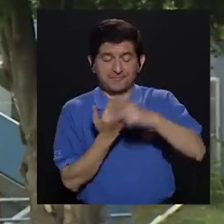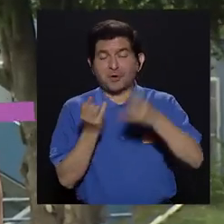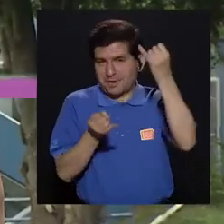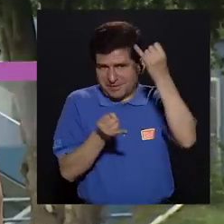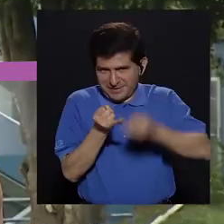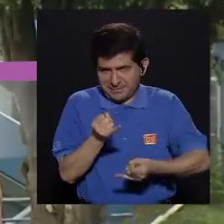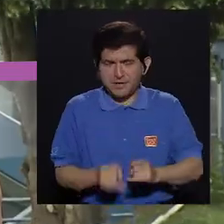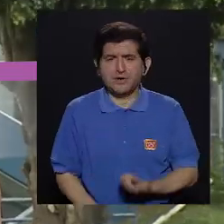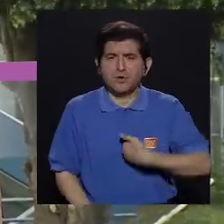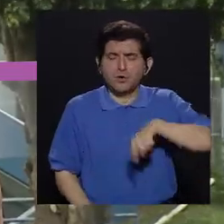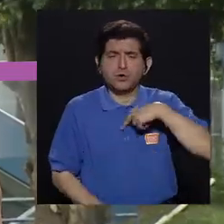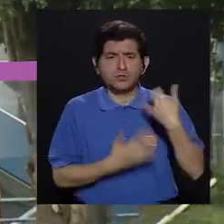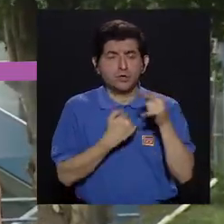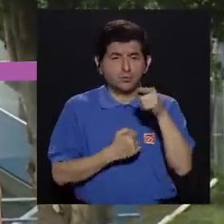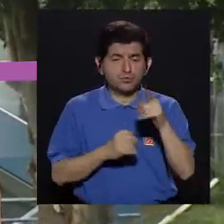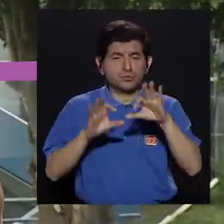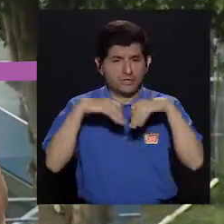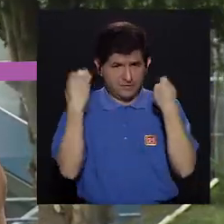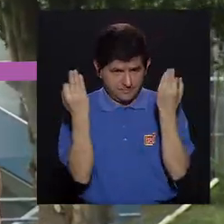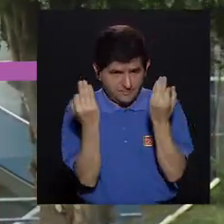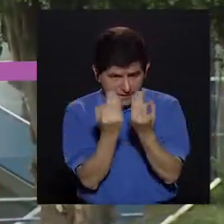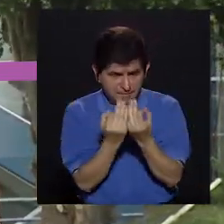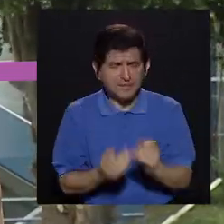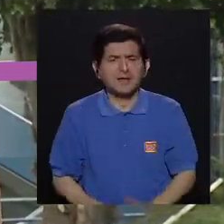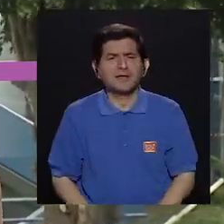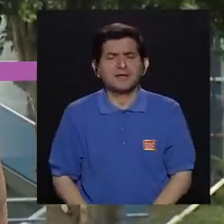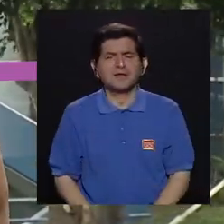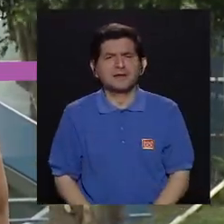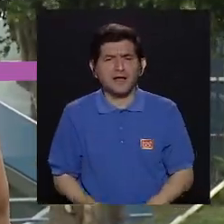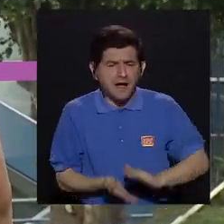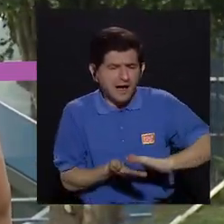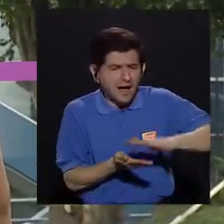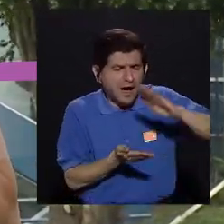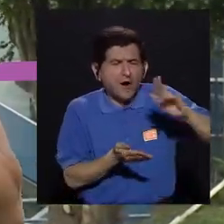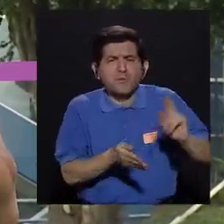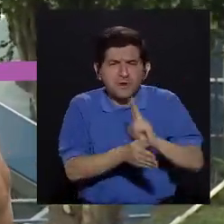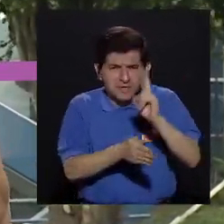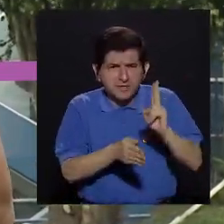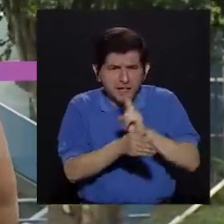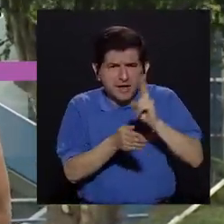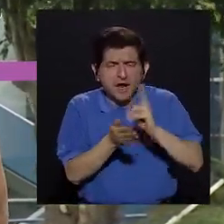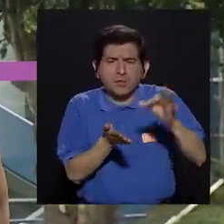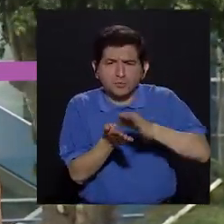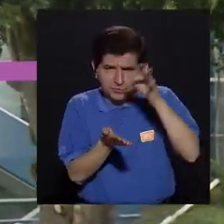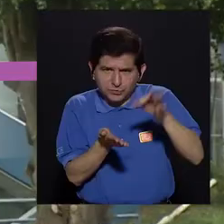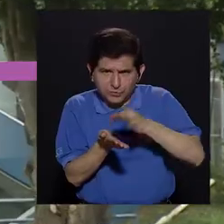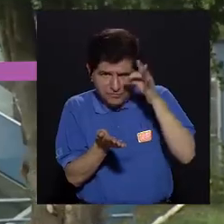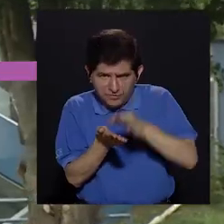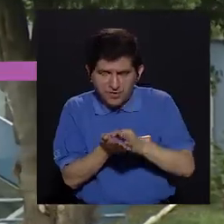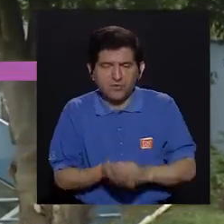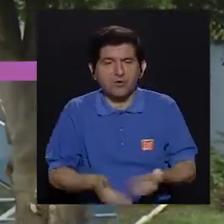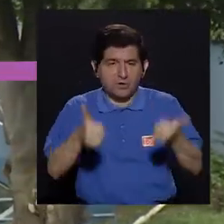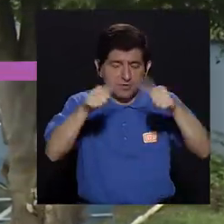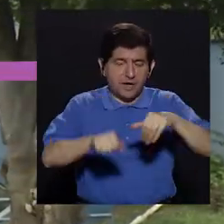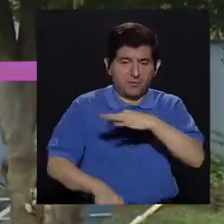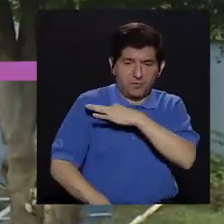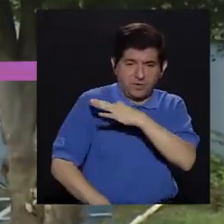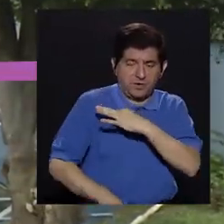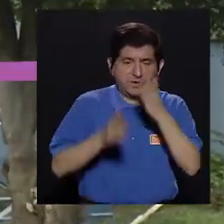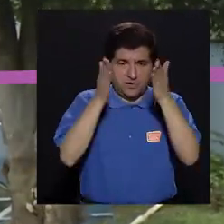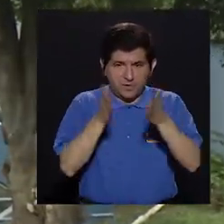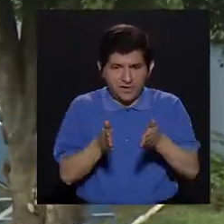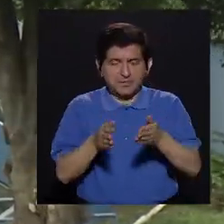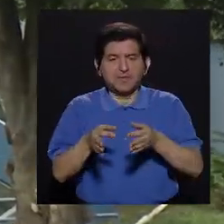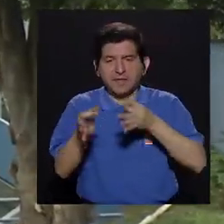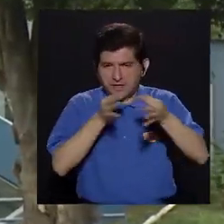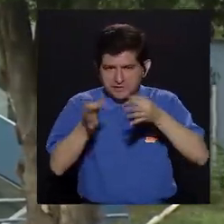Llegó el momento de despedirnos. Esperamos que en sus familias pues, puedan consumir más y en sus hogares el frijol, según lo que